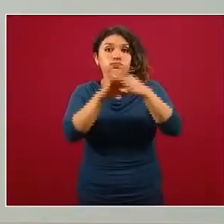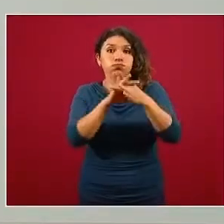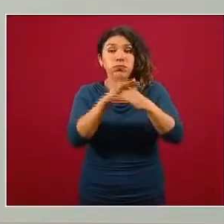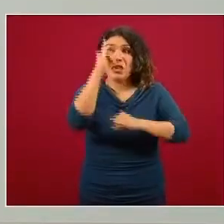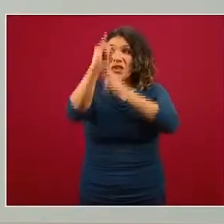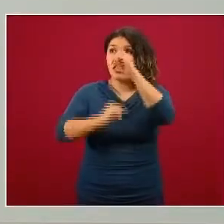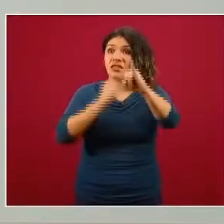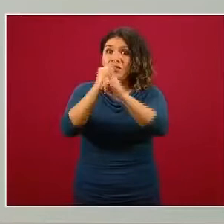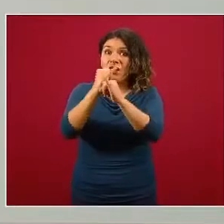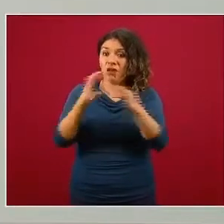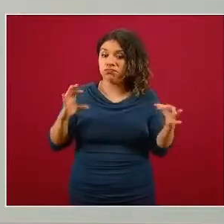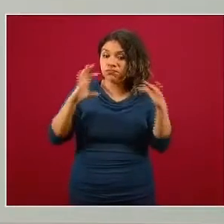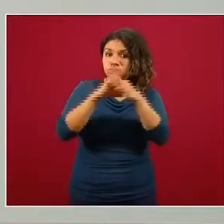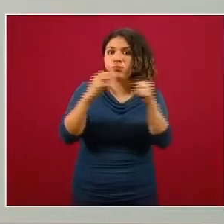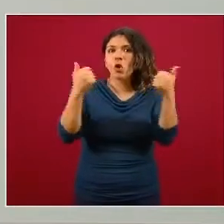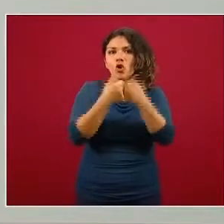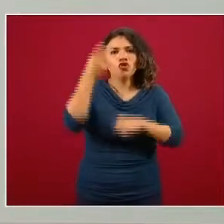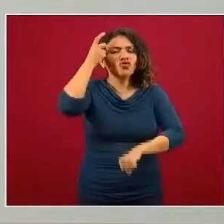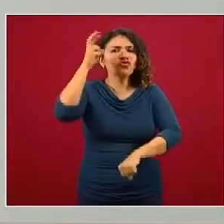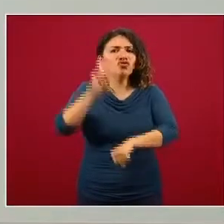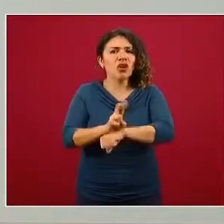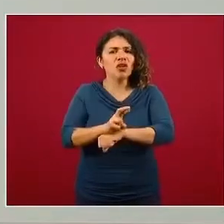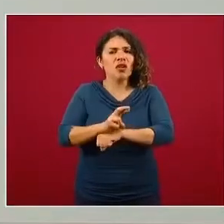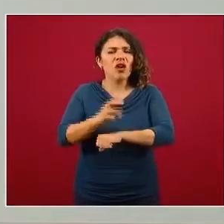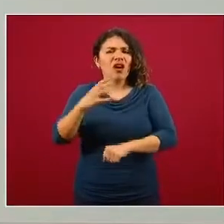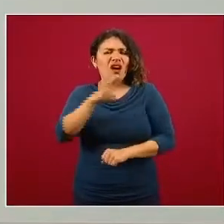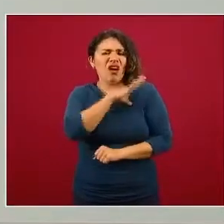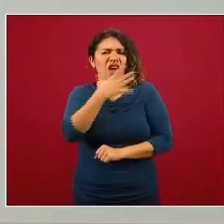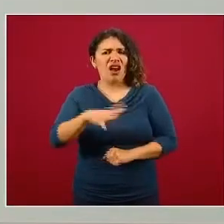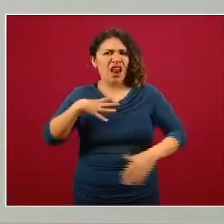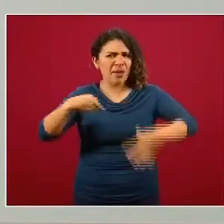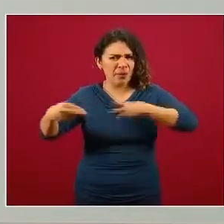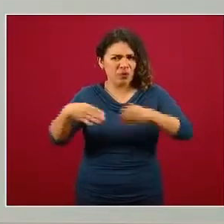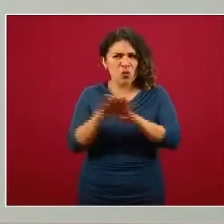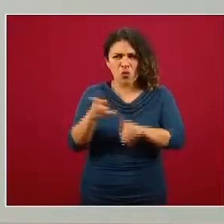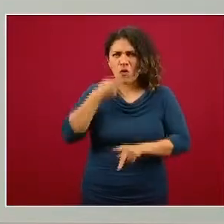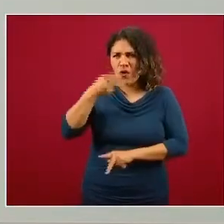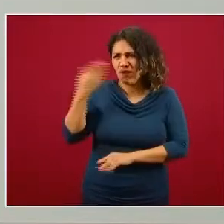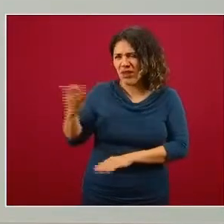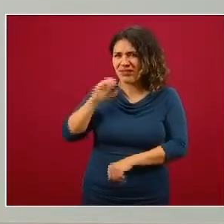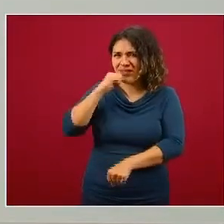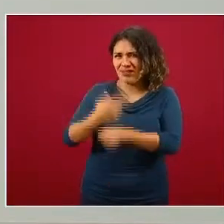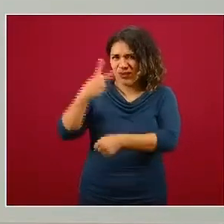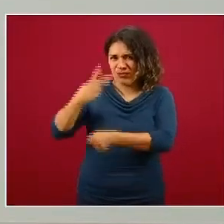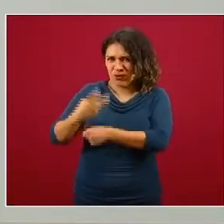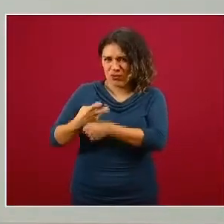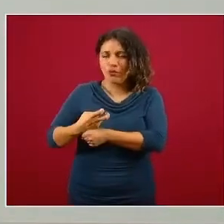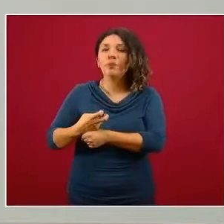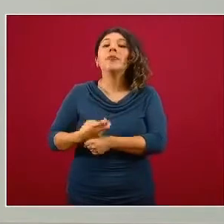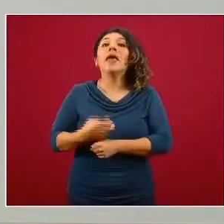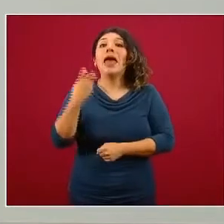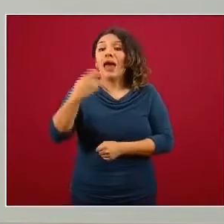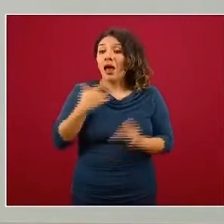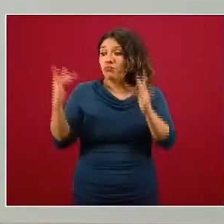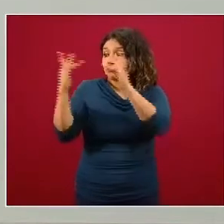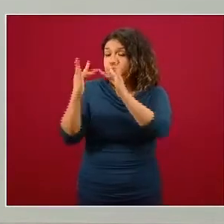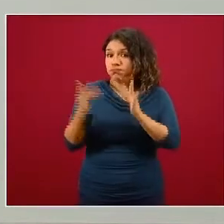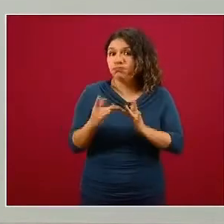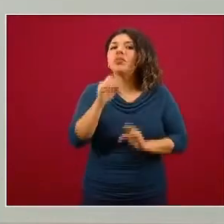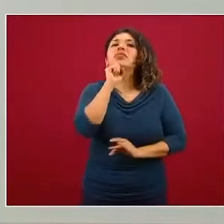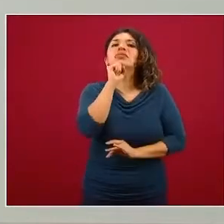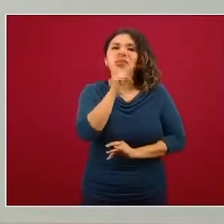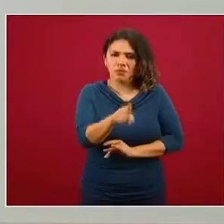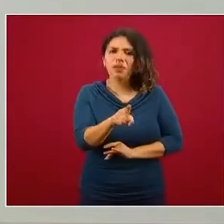nivel internacional a través de la Dirección General de Epidemiología, como lo comentó el subsecretario, como Centro Nacional de Enlace,